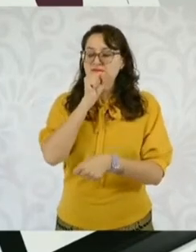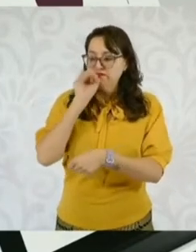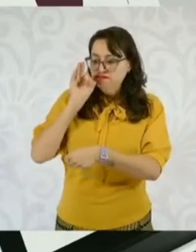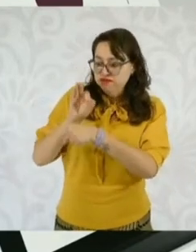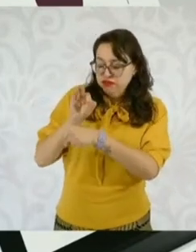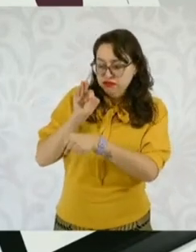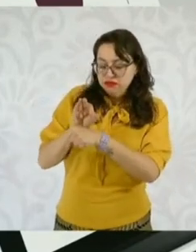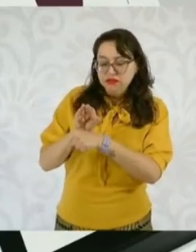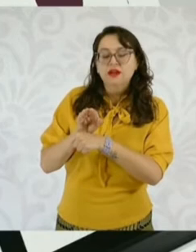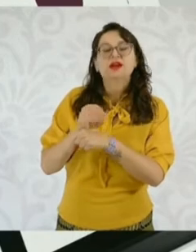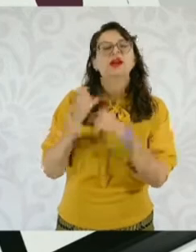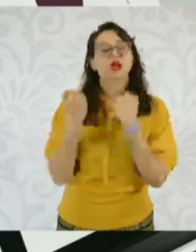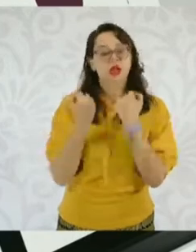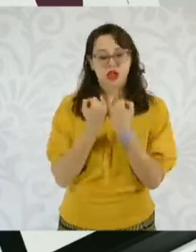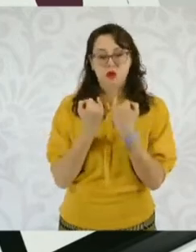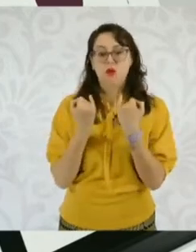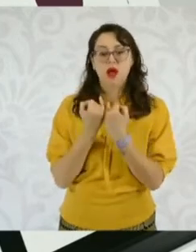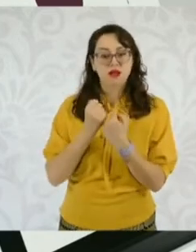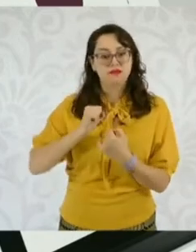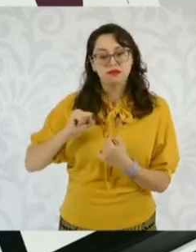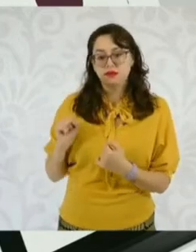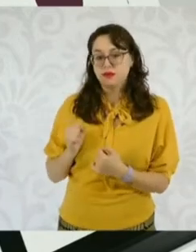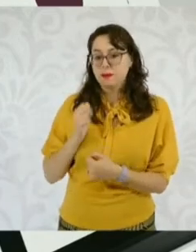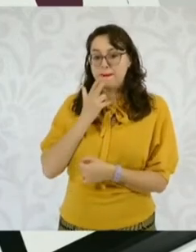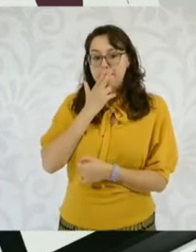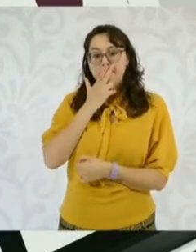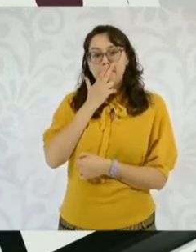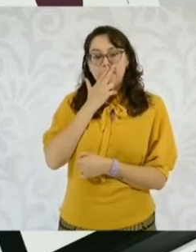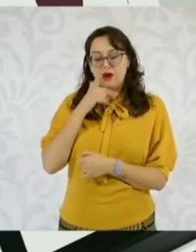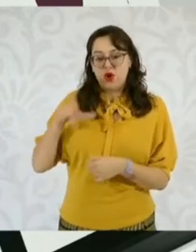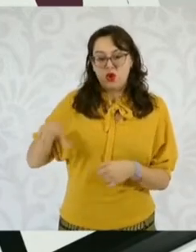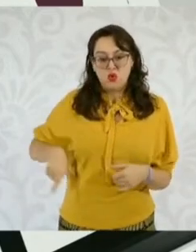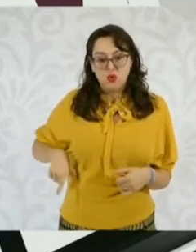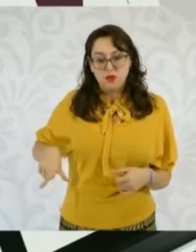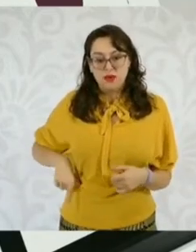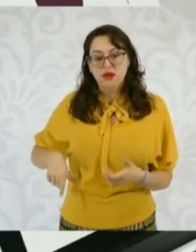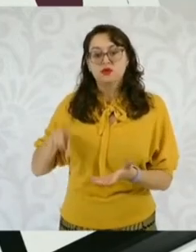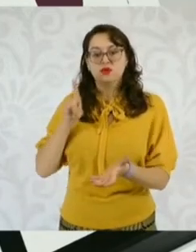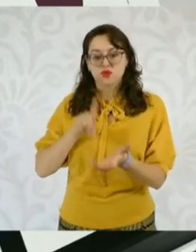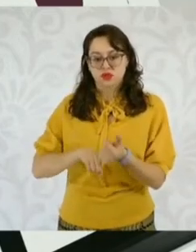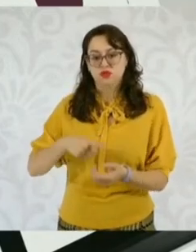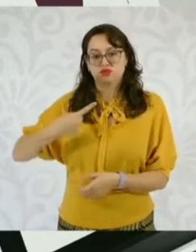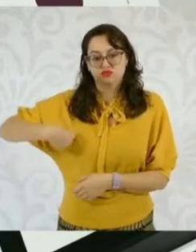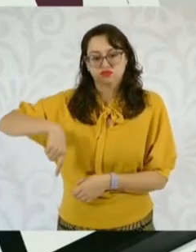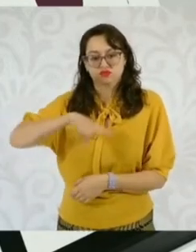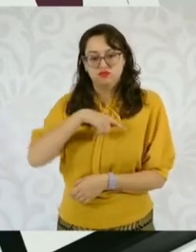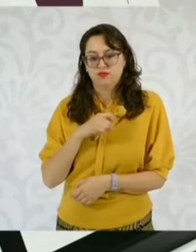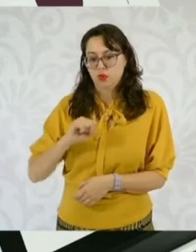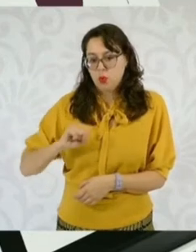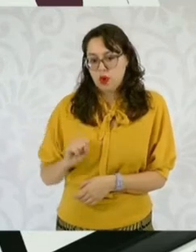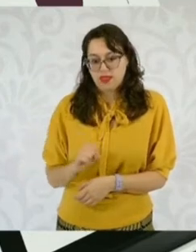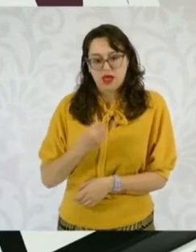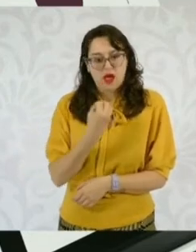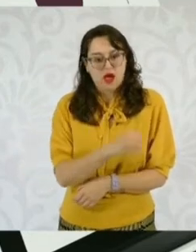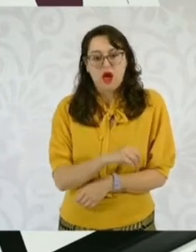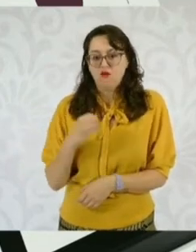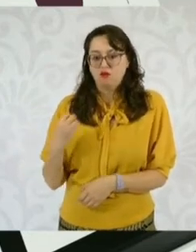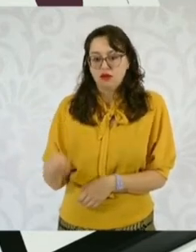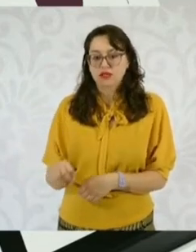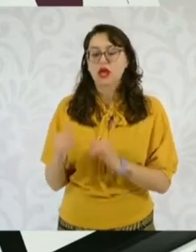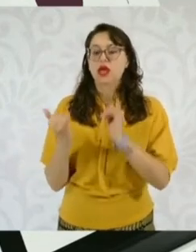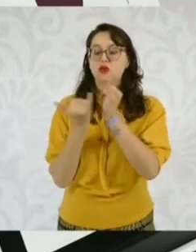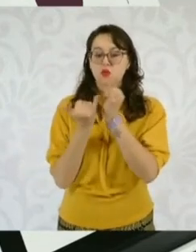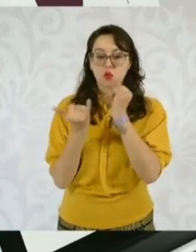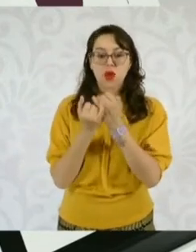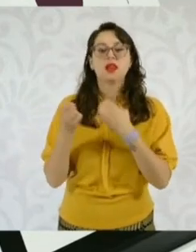los datos personales, no solo los que tenemos los entes públicos que somos sujetos obligados, sino también los que tienen las empresas,